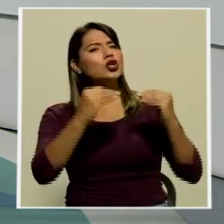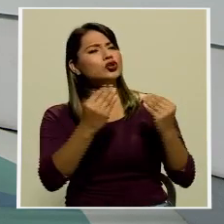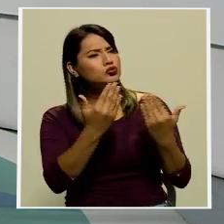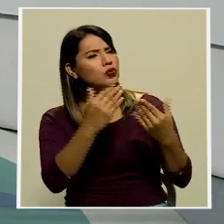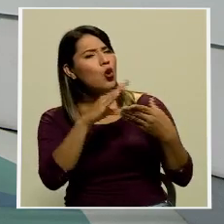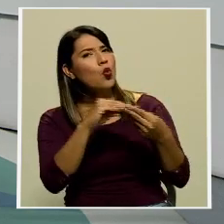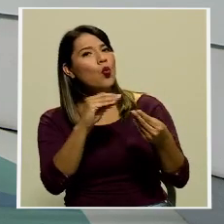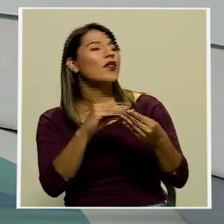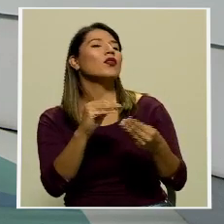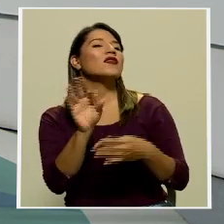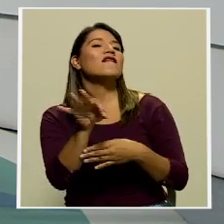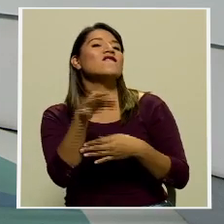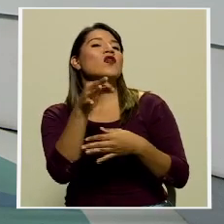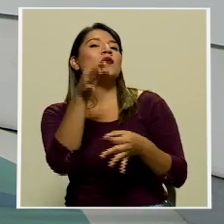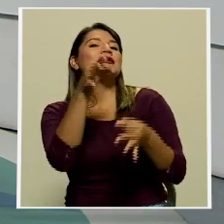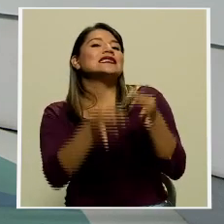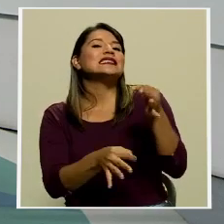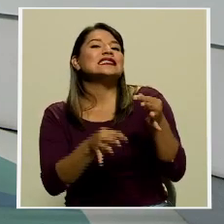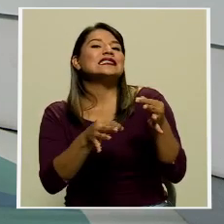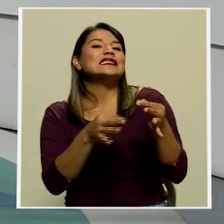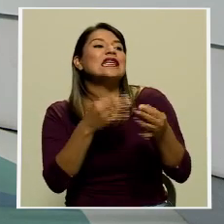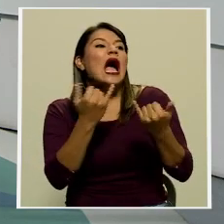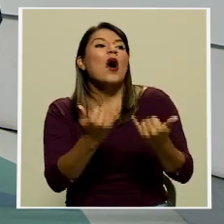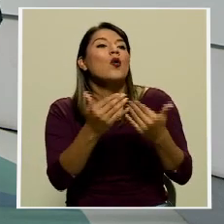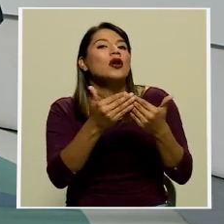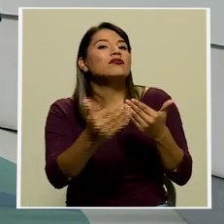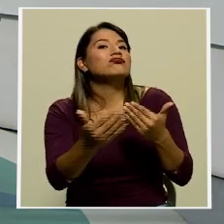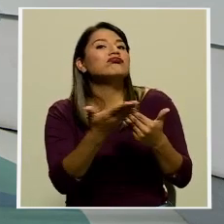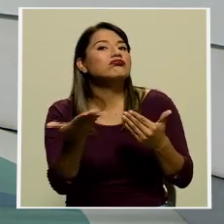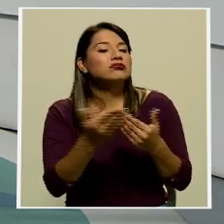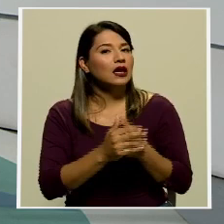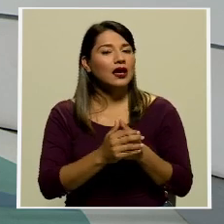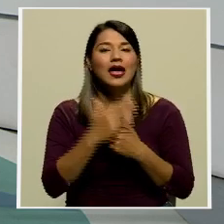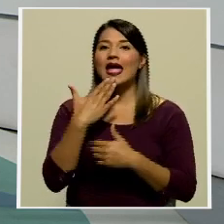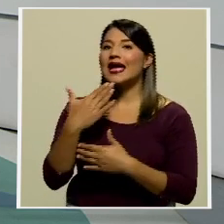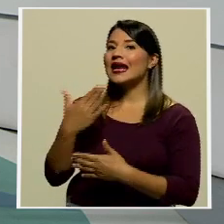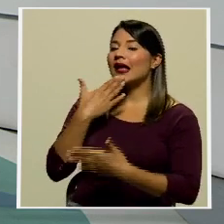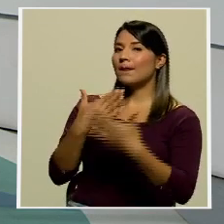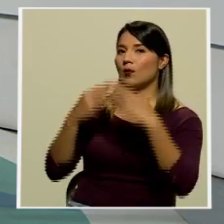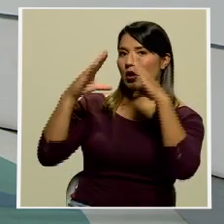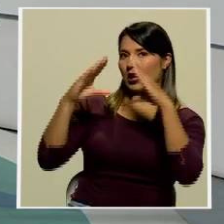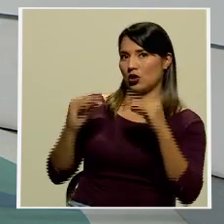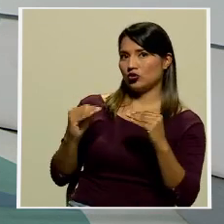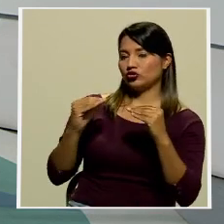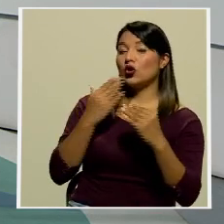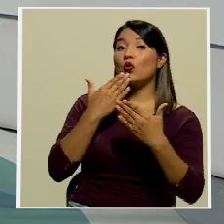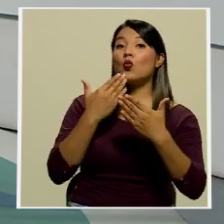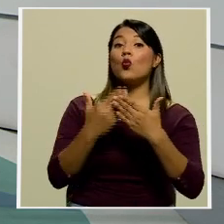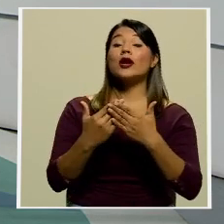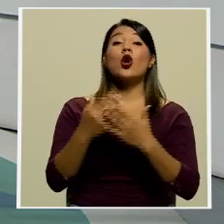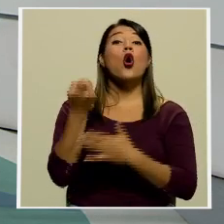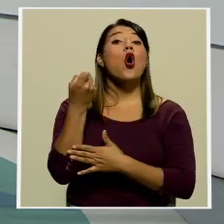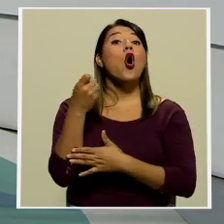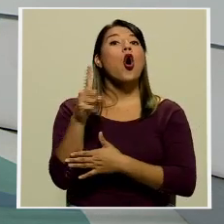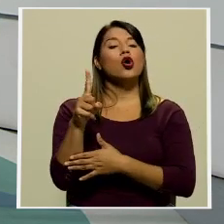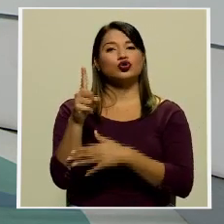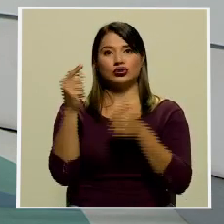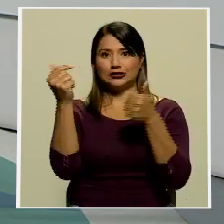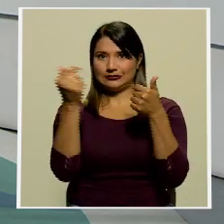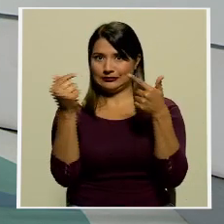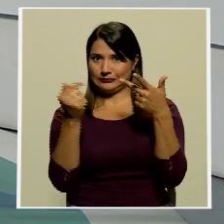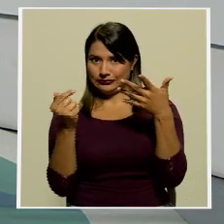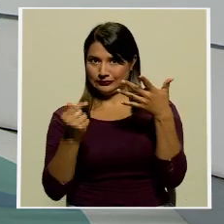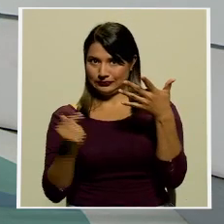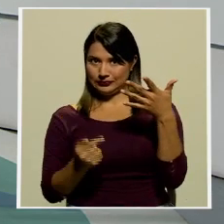sencilla qué es lo que tenemos por delante. Gracias, don Ernesto. Buenas noches. Bueno, básicamente son 11 puntos, como usted